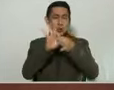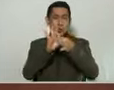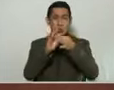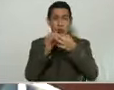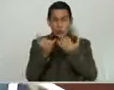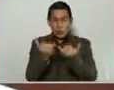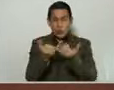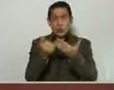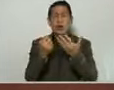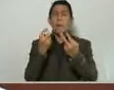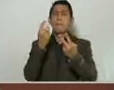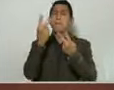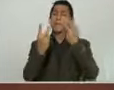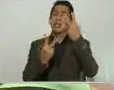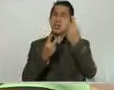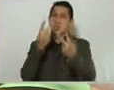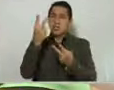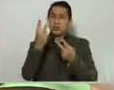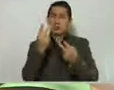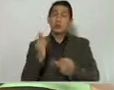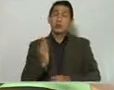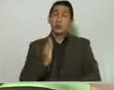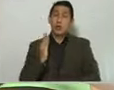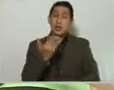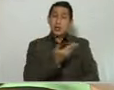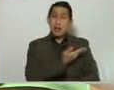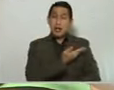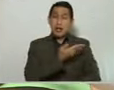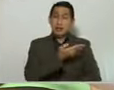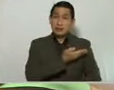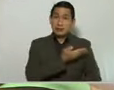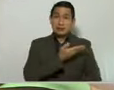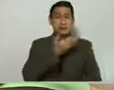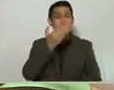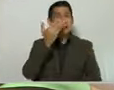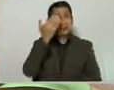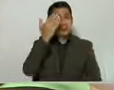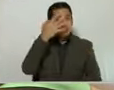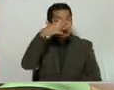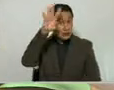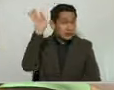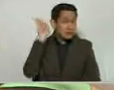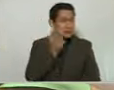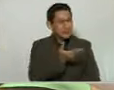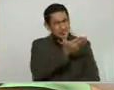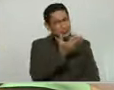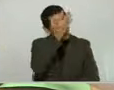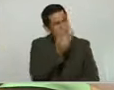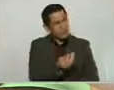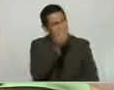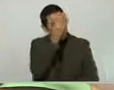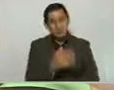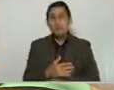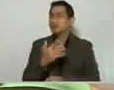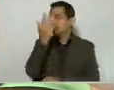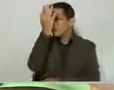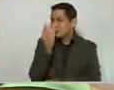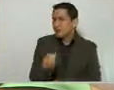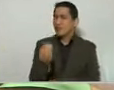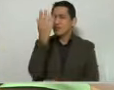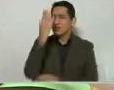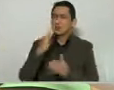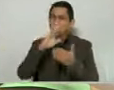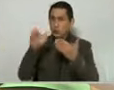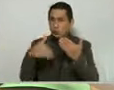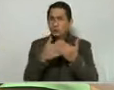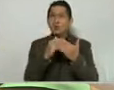con la visita de nuestra alcaldesa, la doctora Cintia Viteri. Cintia, ¿cómo está? Buenos días. Buenos días, Ricardo. Buenos días a todos los que